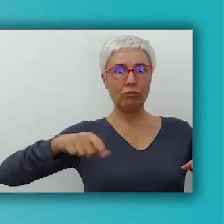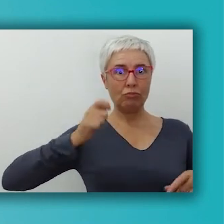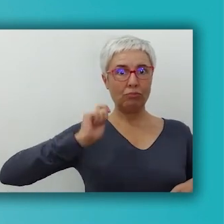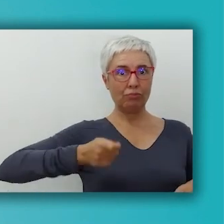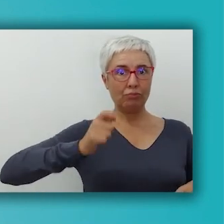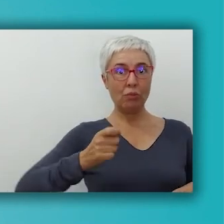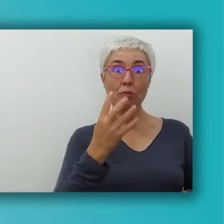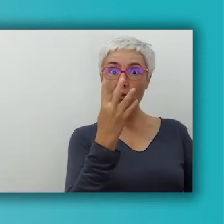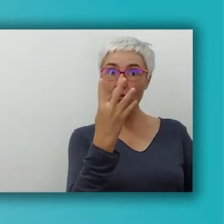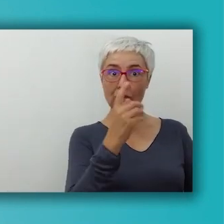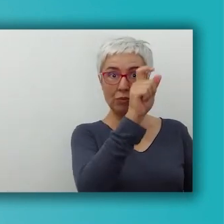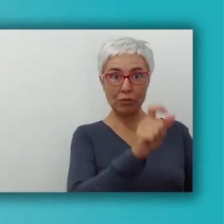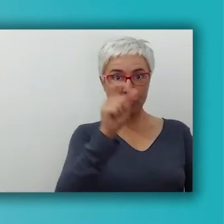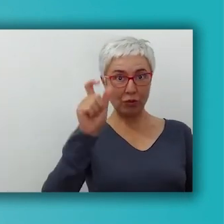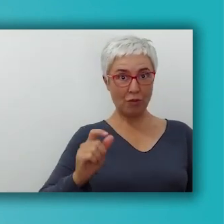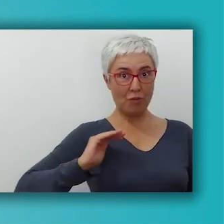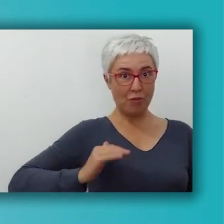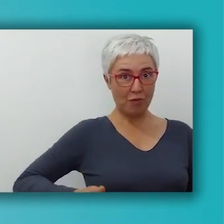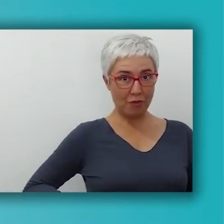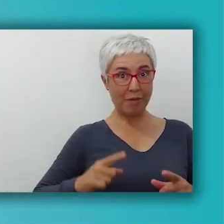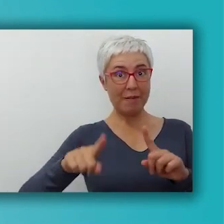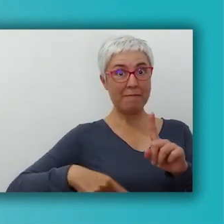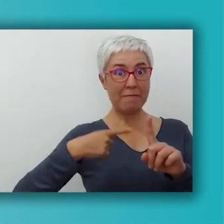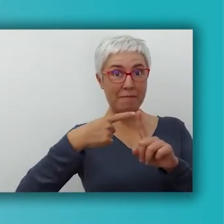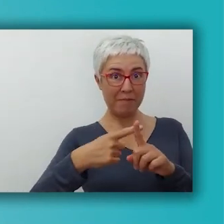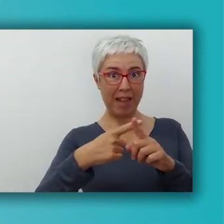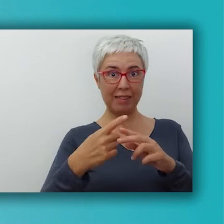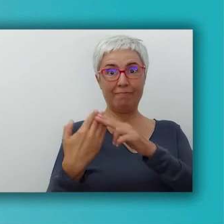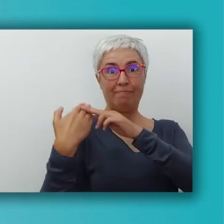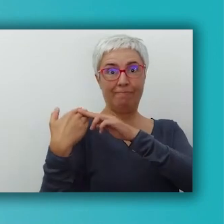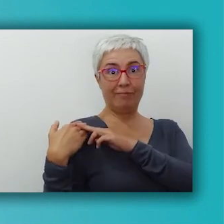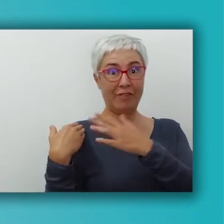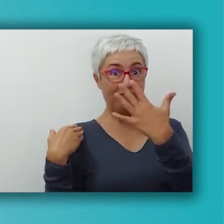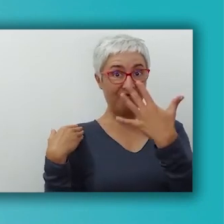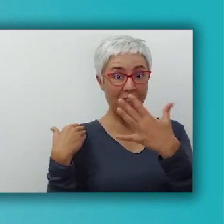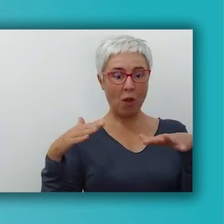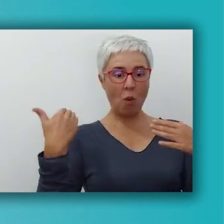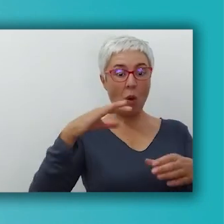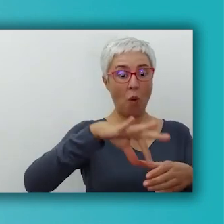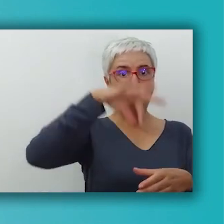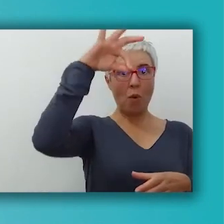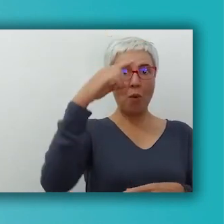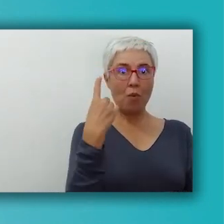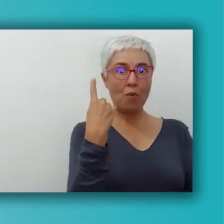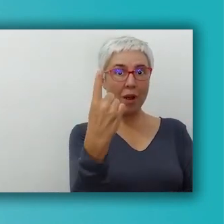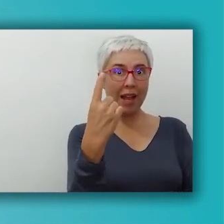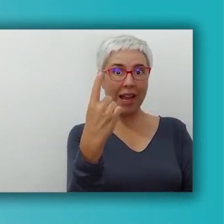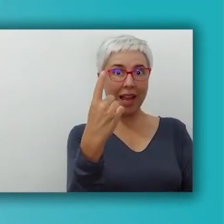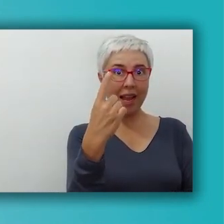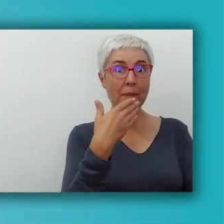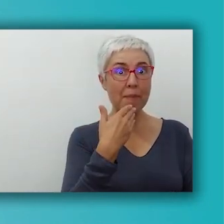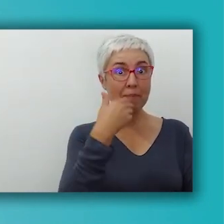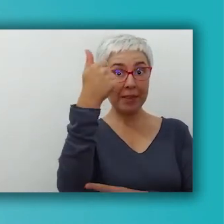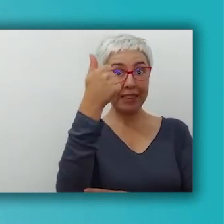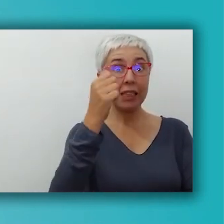4 mujeres y la moderadora que decidirán cuál ha sido el mejor pitch. Qué difícil, ¿no? Bueno, no os lo